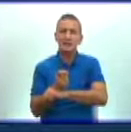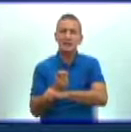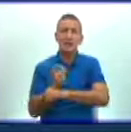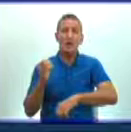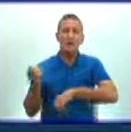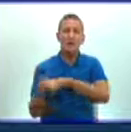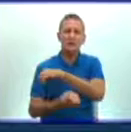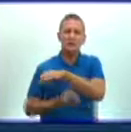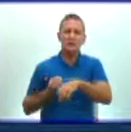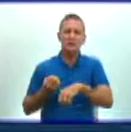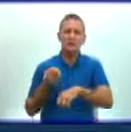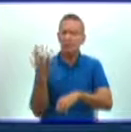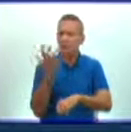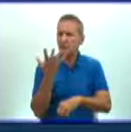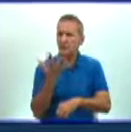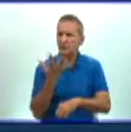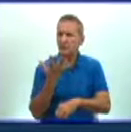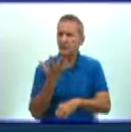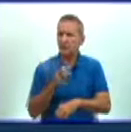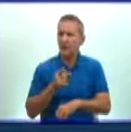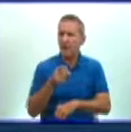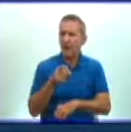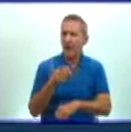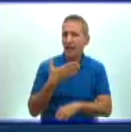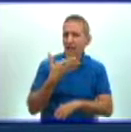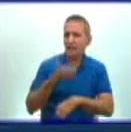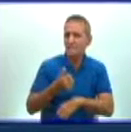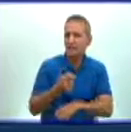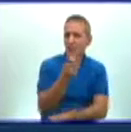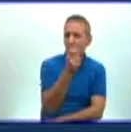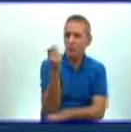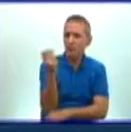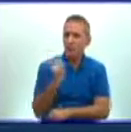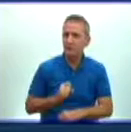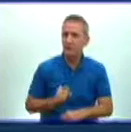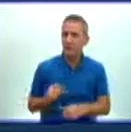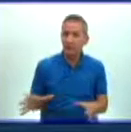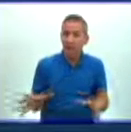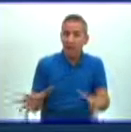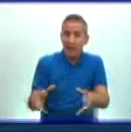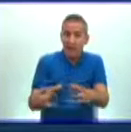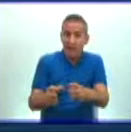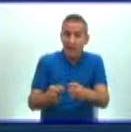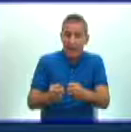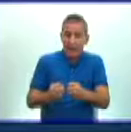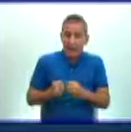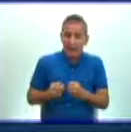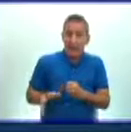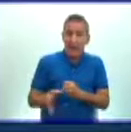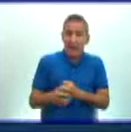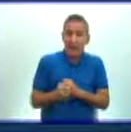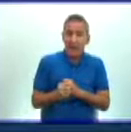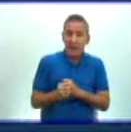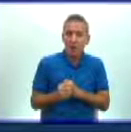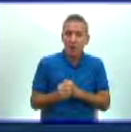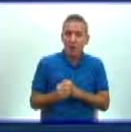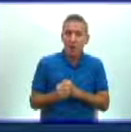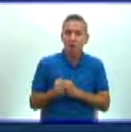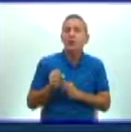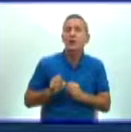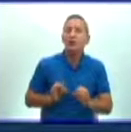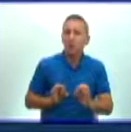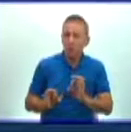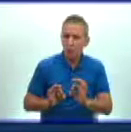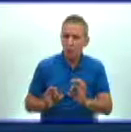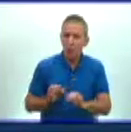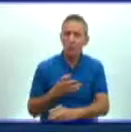sustituyendo ¿a quién? A ese buen maestro. Atrae a todos y los anida en su